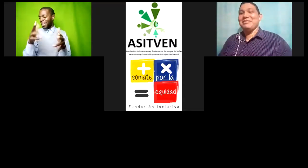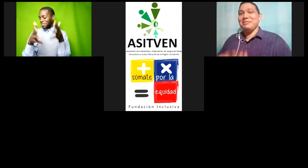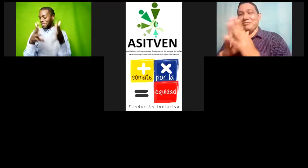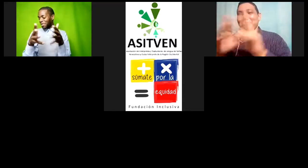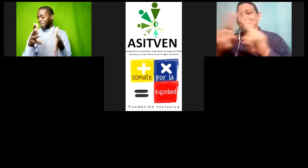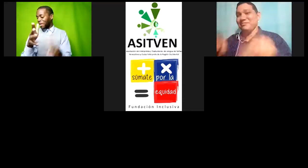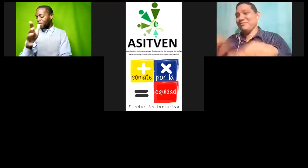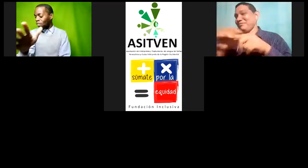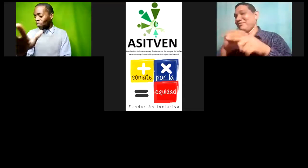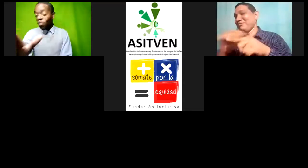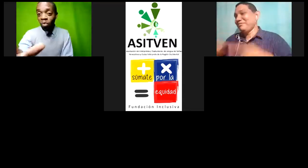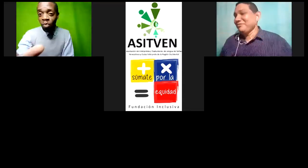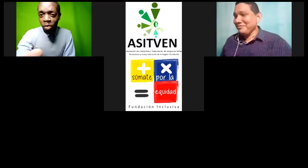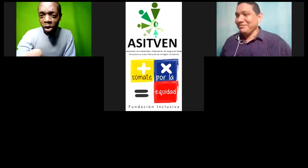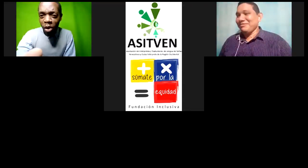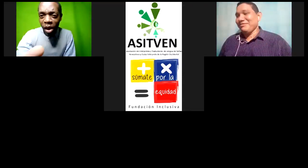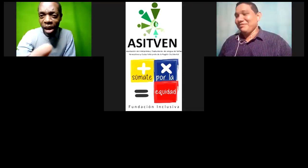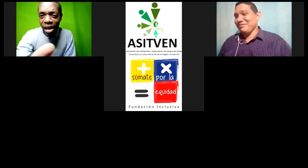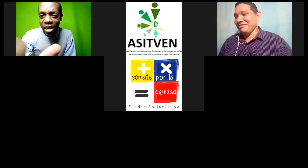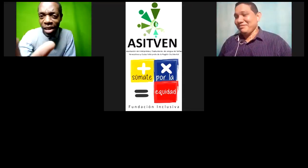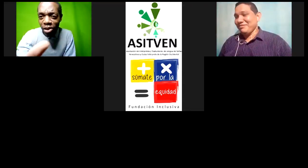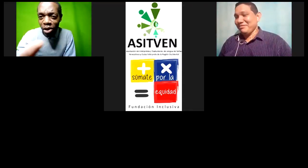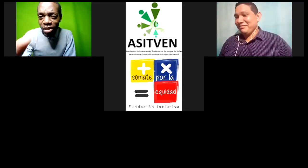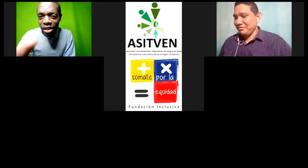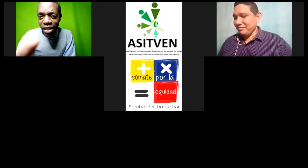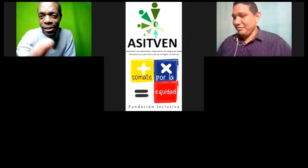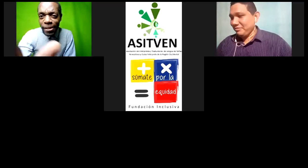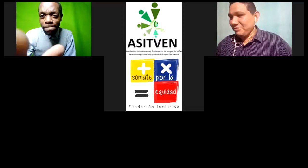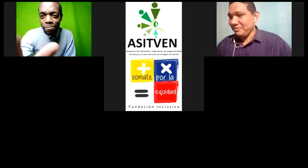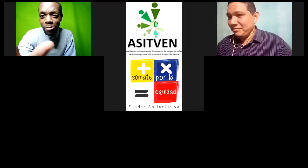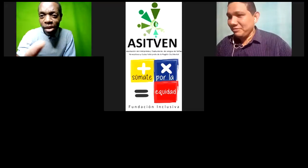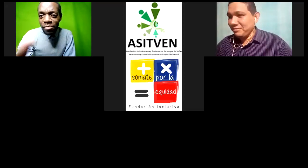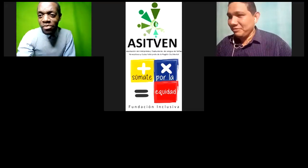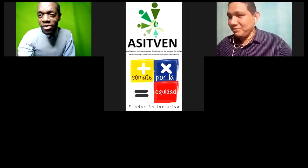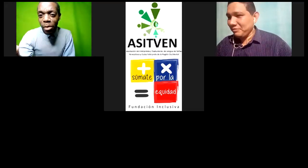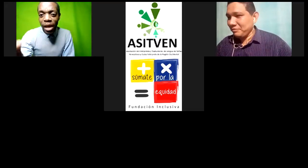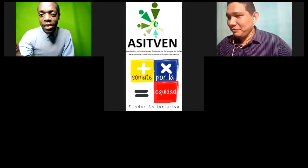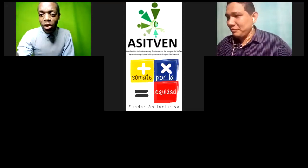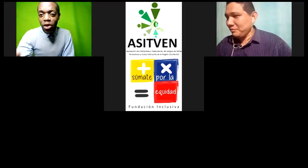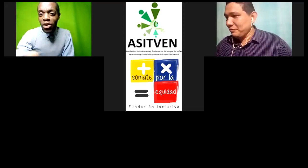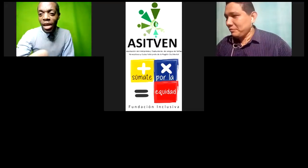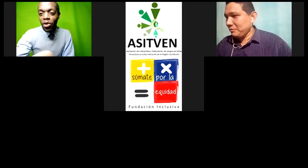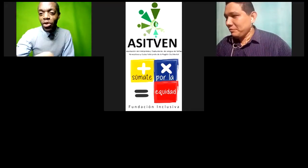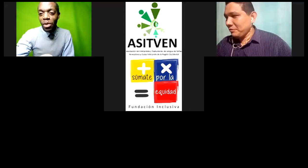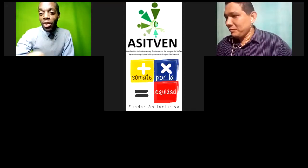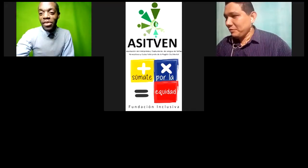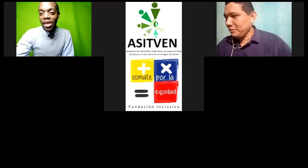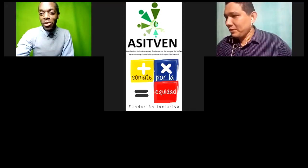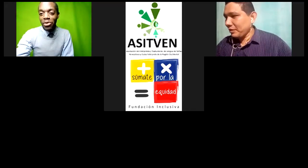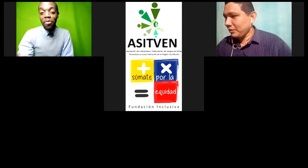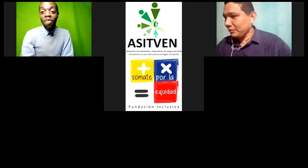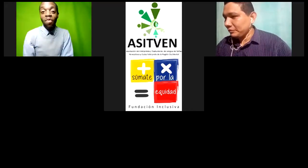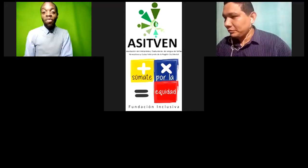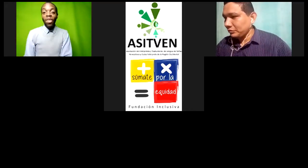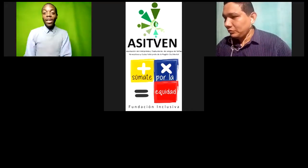Nacional. Vamos a ver. Ok, entonces, ¿estamos casi todos o ya todos? Bueno,